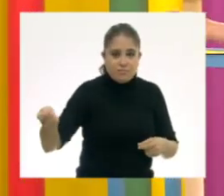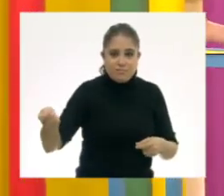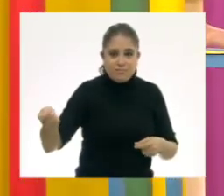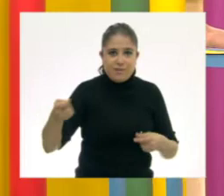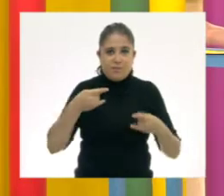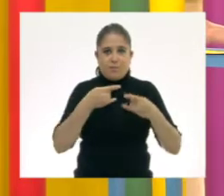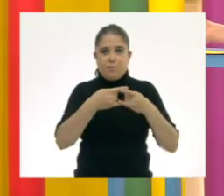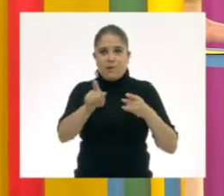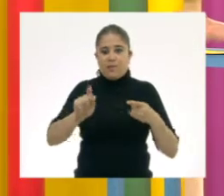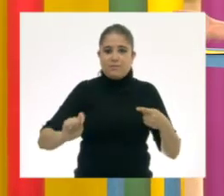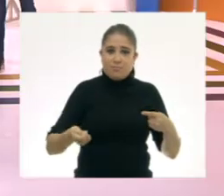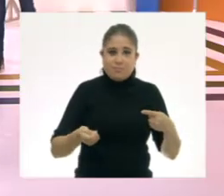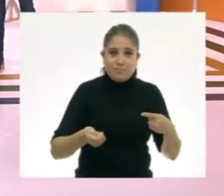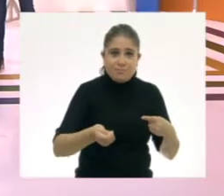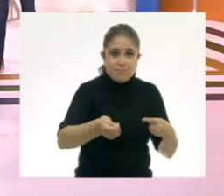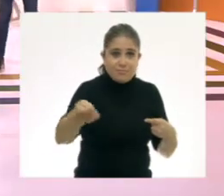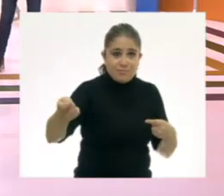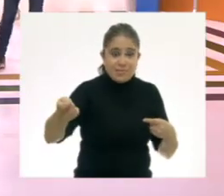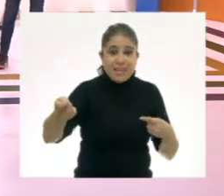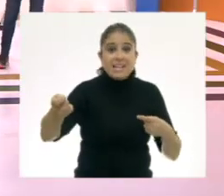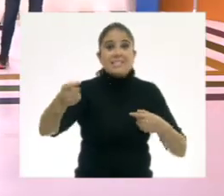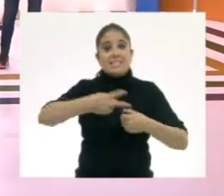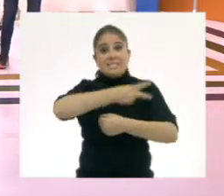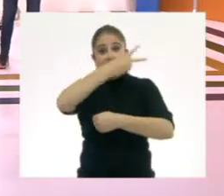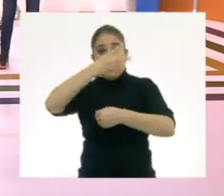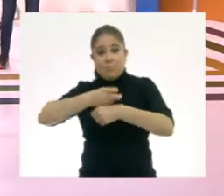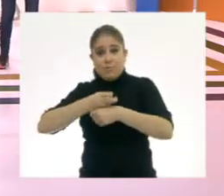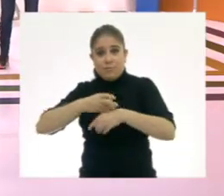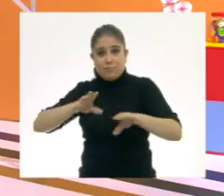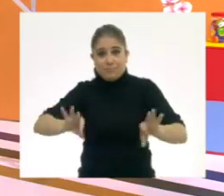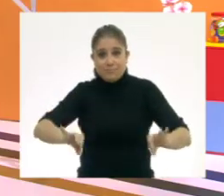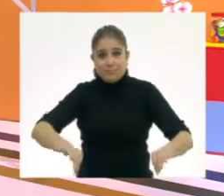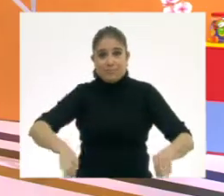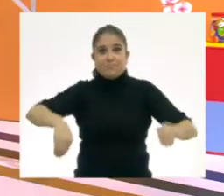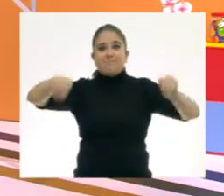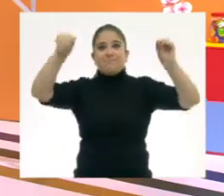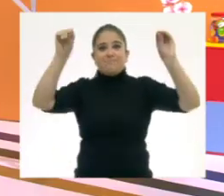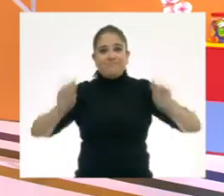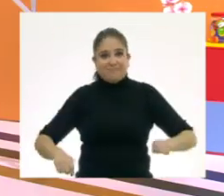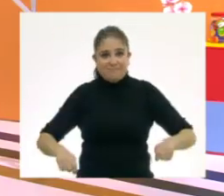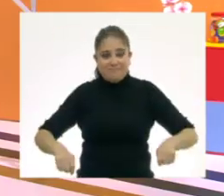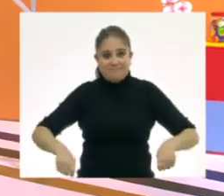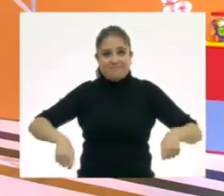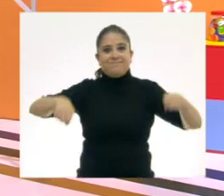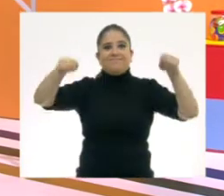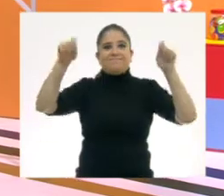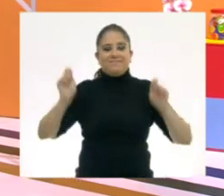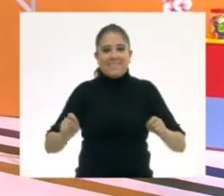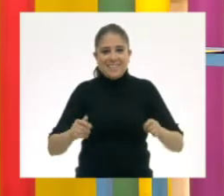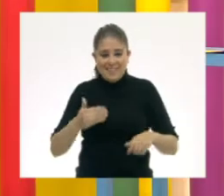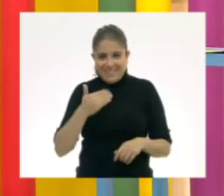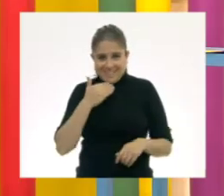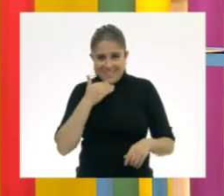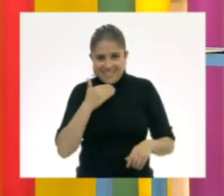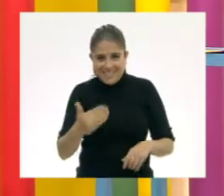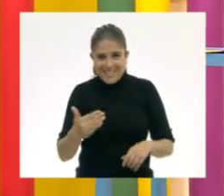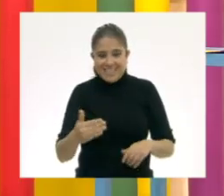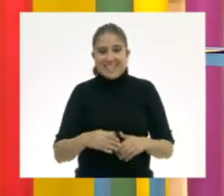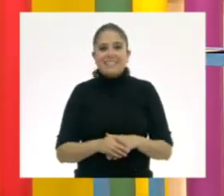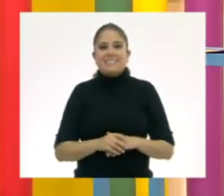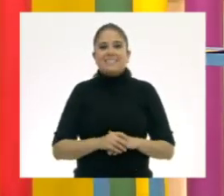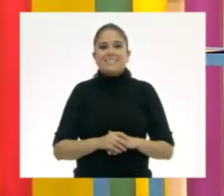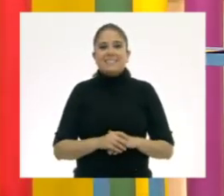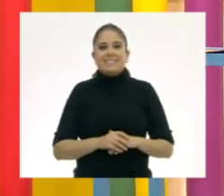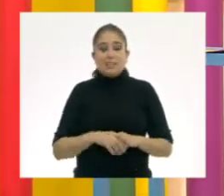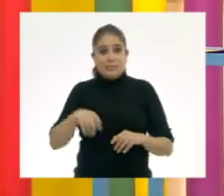hacia afuera. Primer movimiento, segundo movimiento, sacudir la tela. Muy bien. Muy bien,